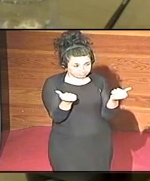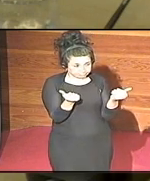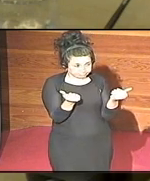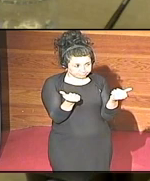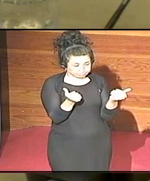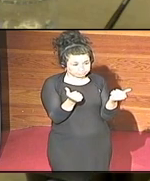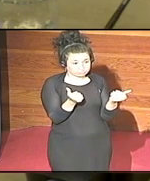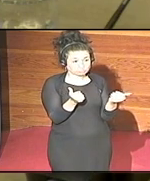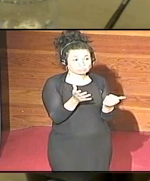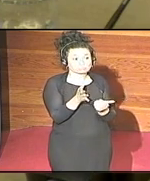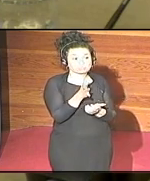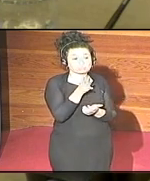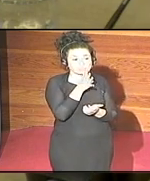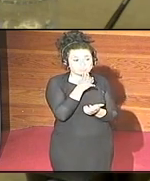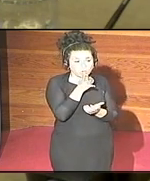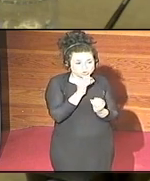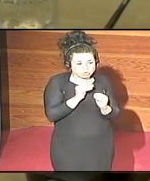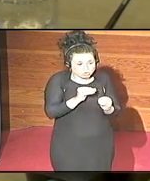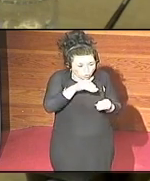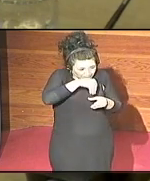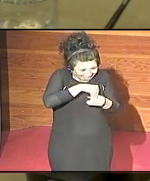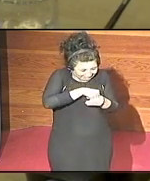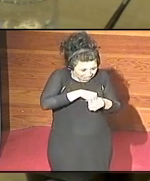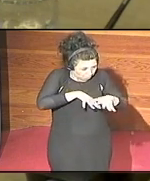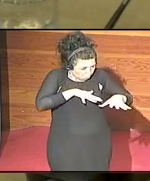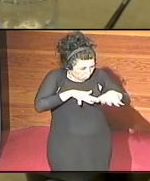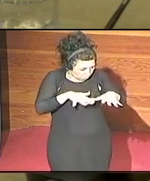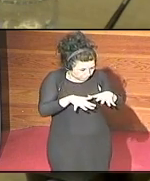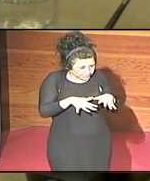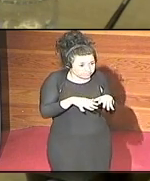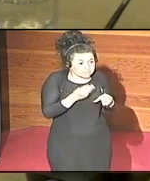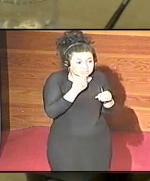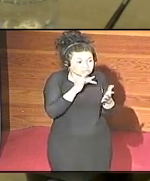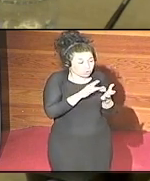una dinámica interna propia, cuando se desintegró,